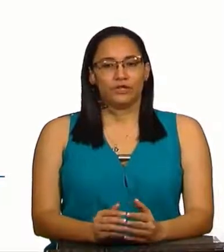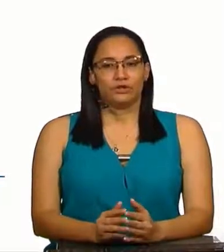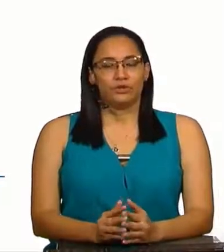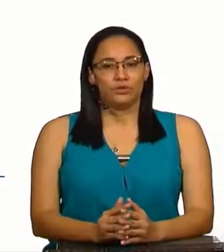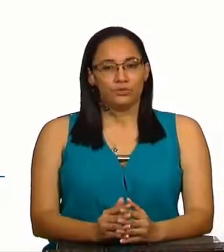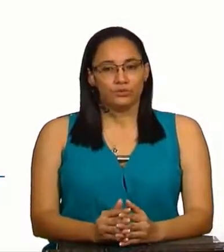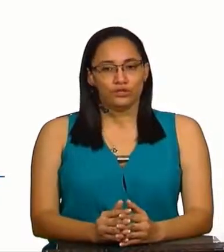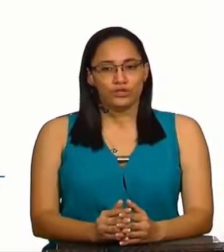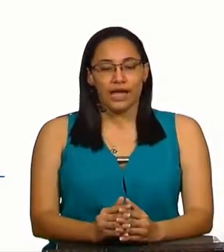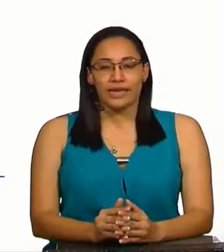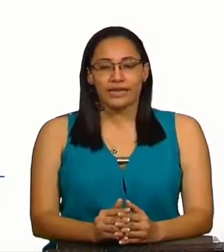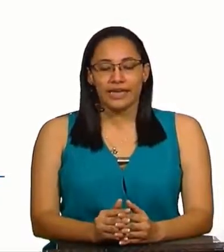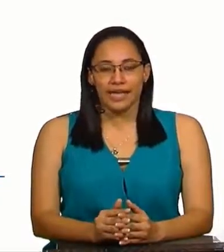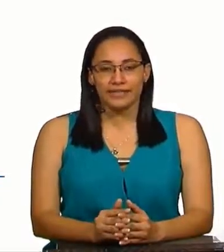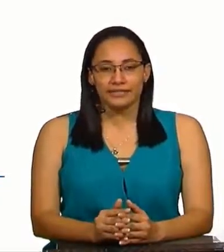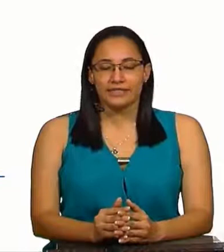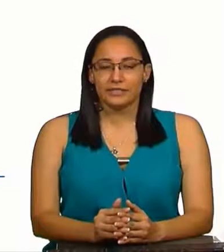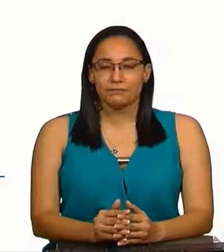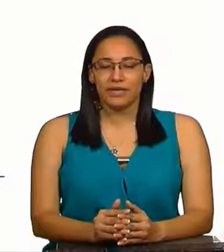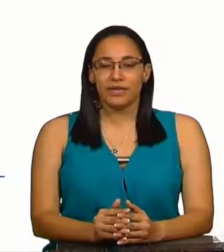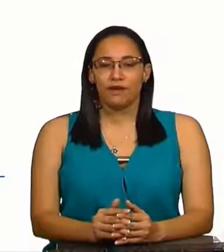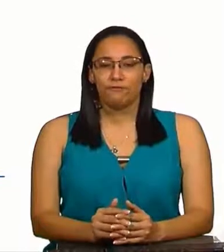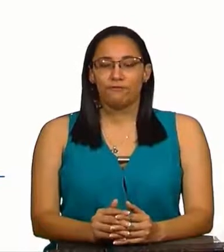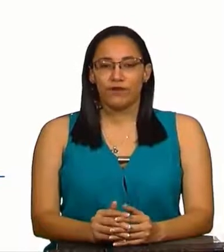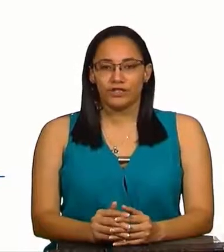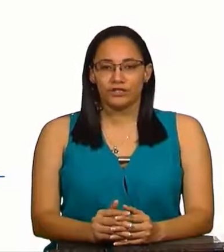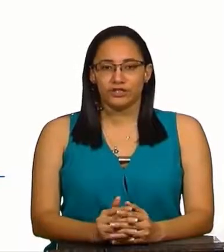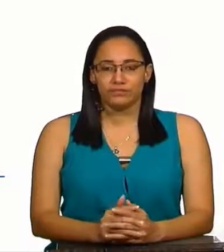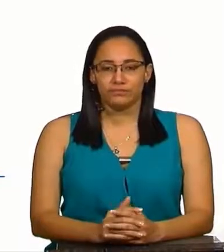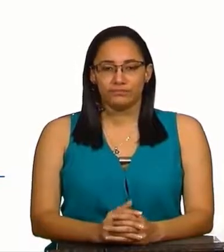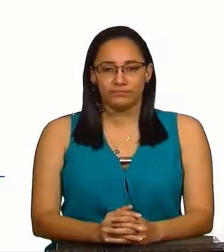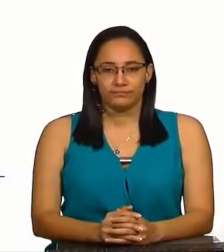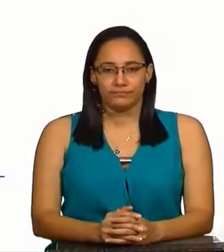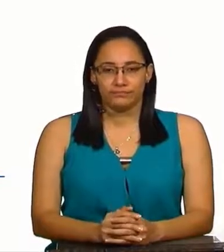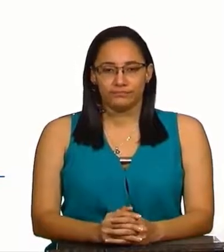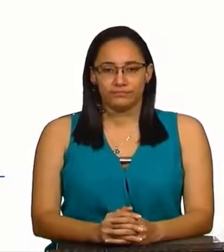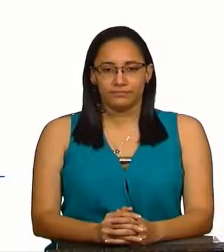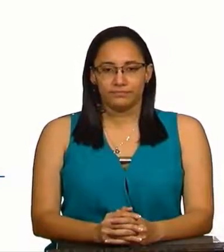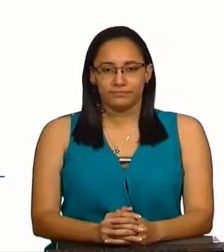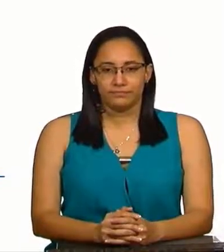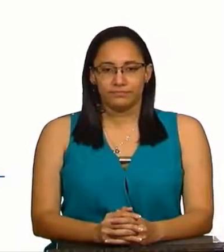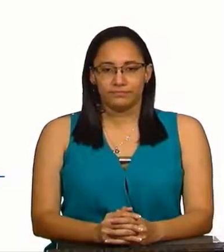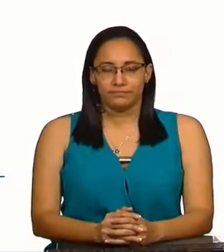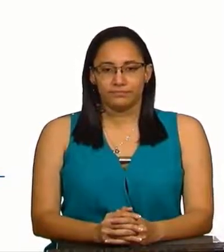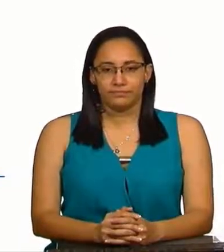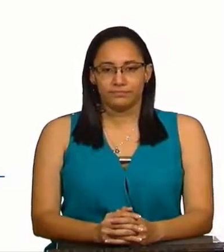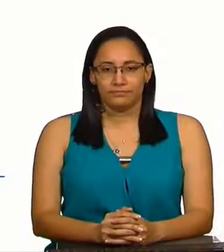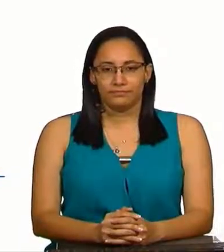Perfecto, ahora todos juntos. I can't speak French.